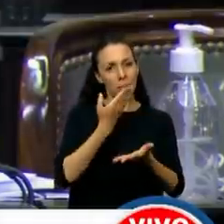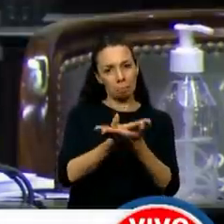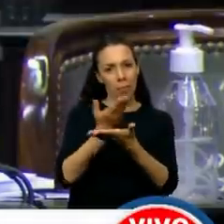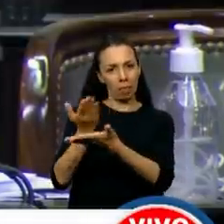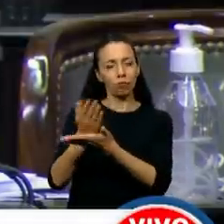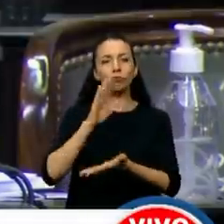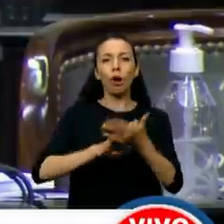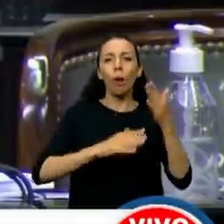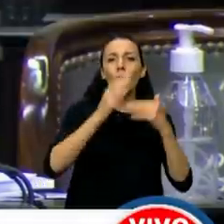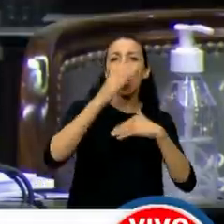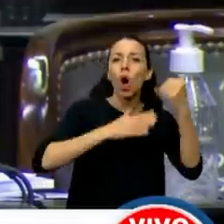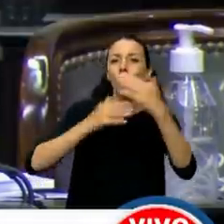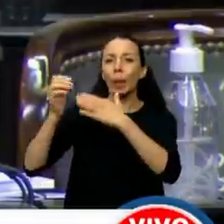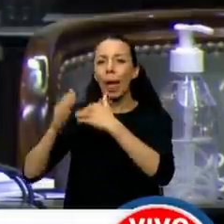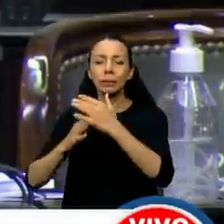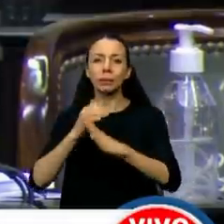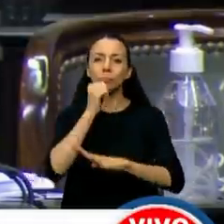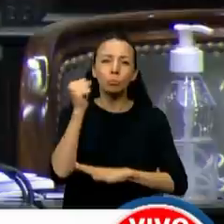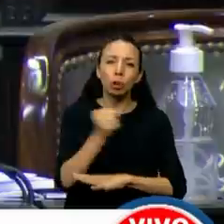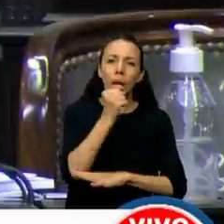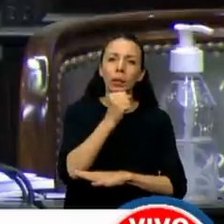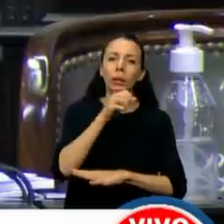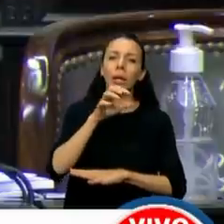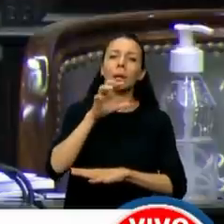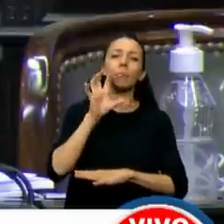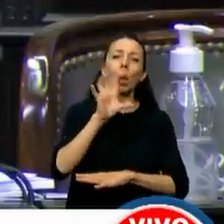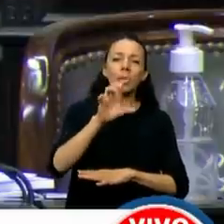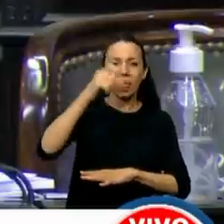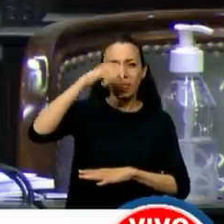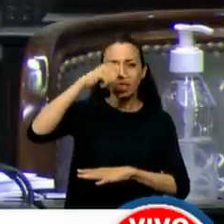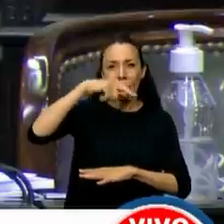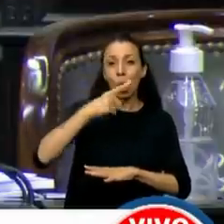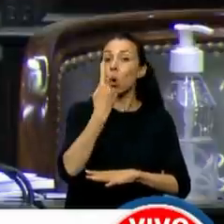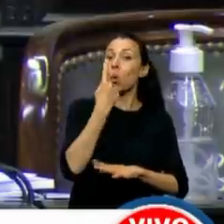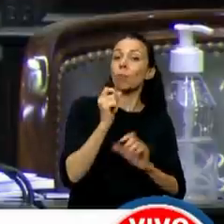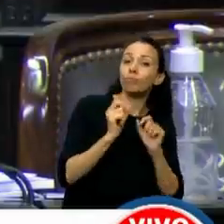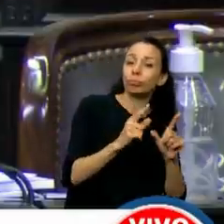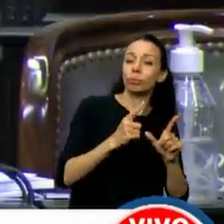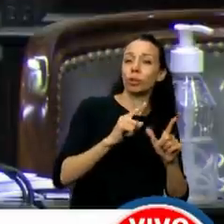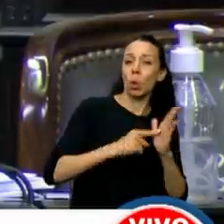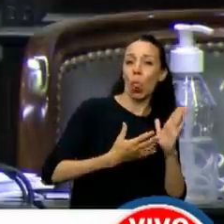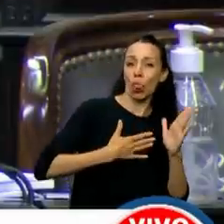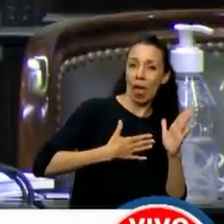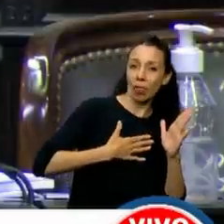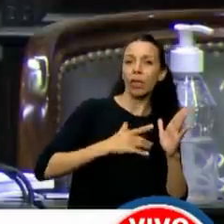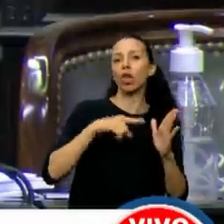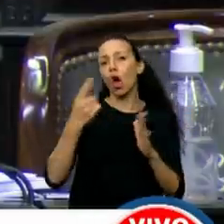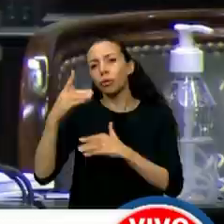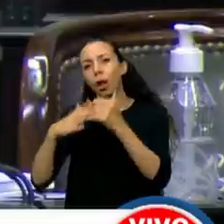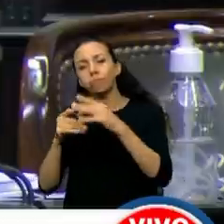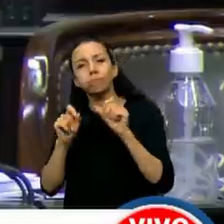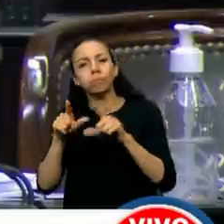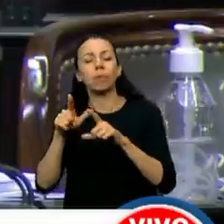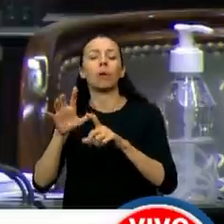obras significativas para la provincia del chaco una para mi ciudad y otra para el resto de la provincia y el